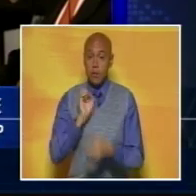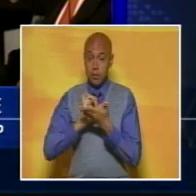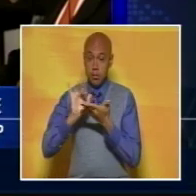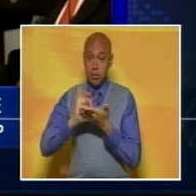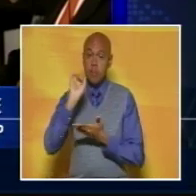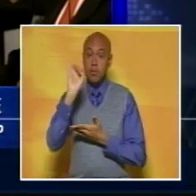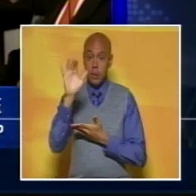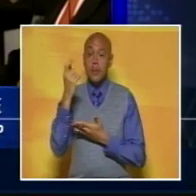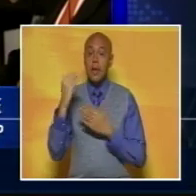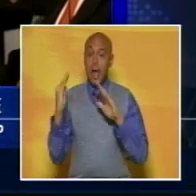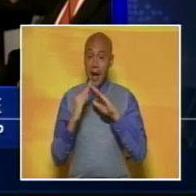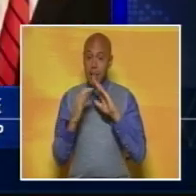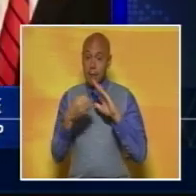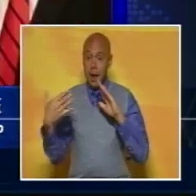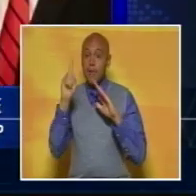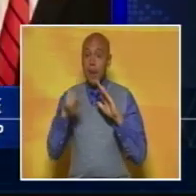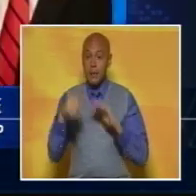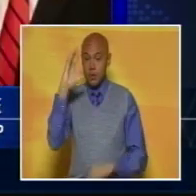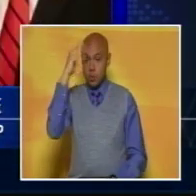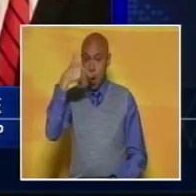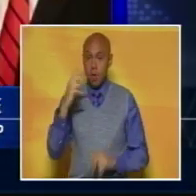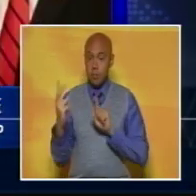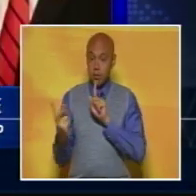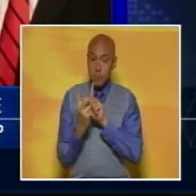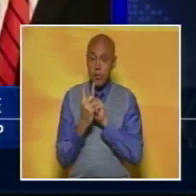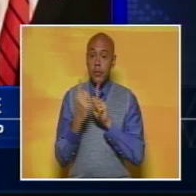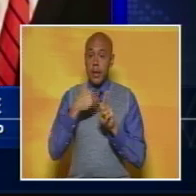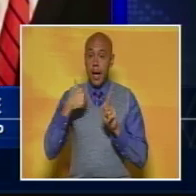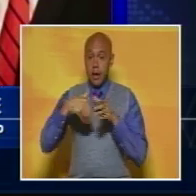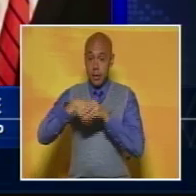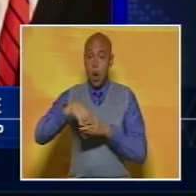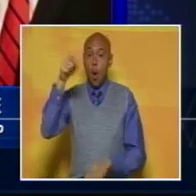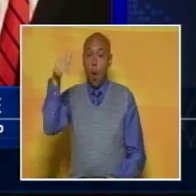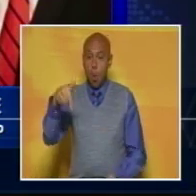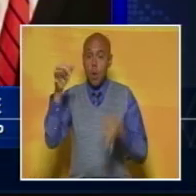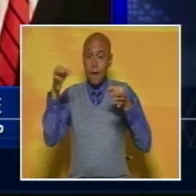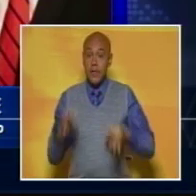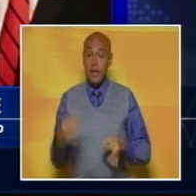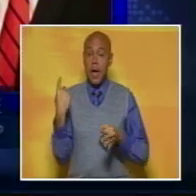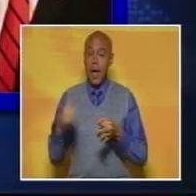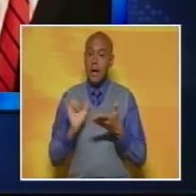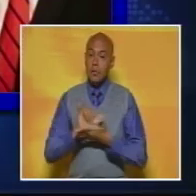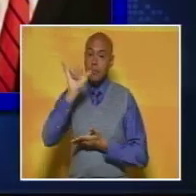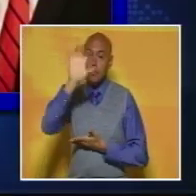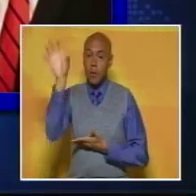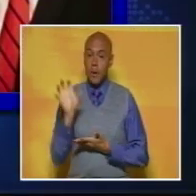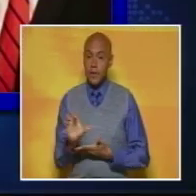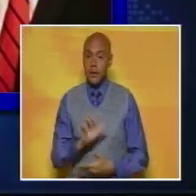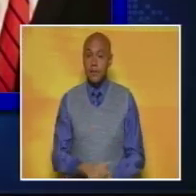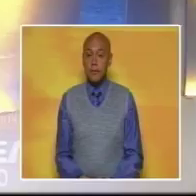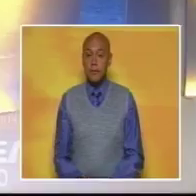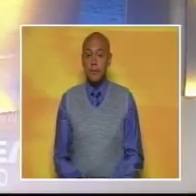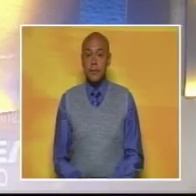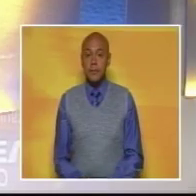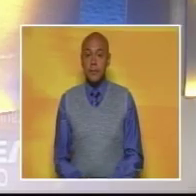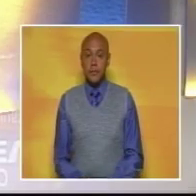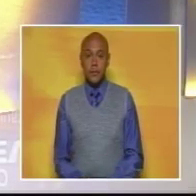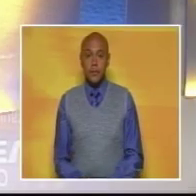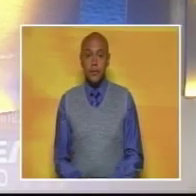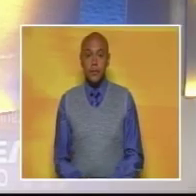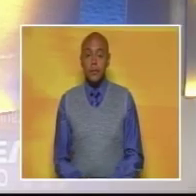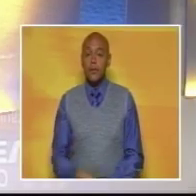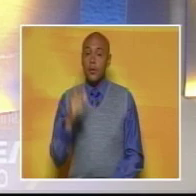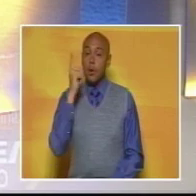en la Casa Blanca con el presidente de Estados Unidos, Donald Trump, el día de hoy como parte de su gira internacional.